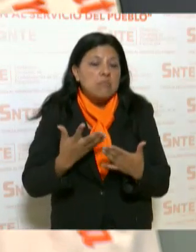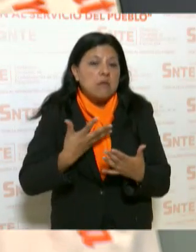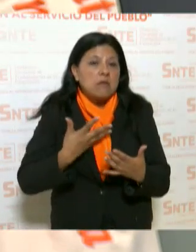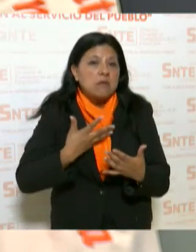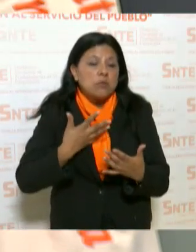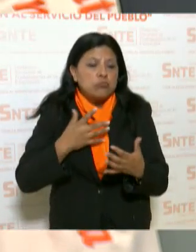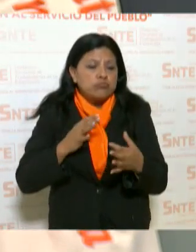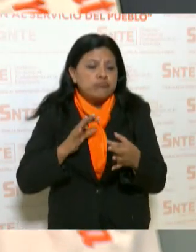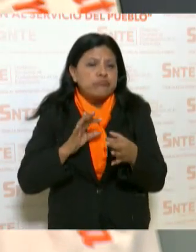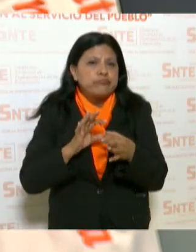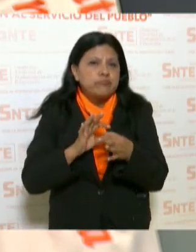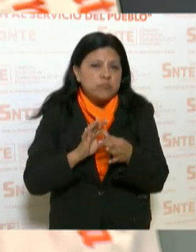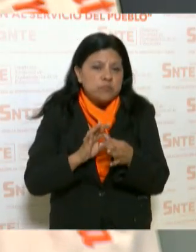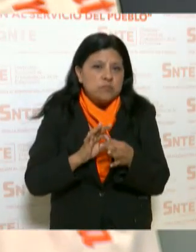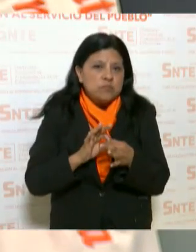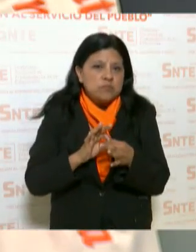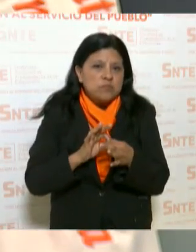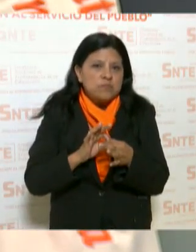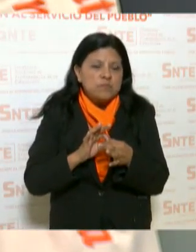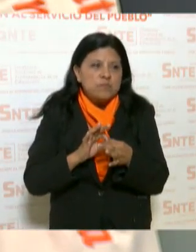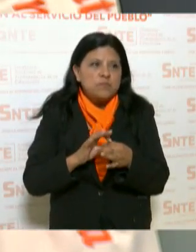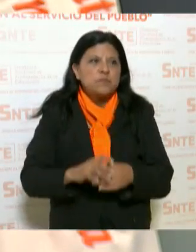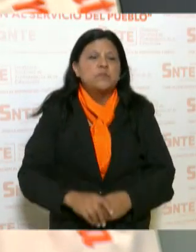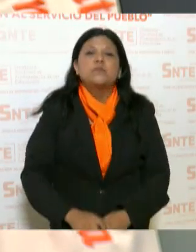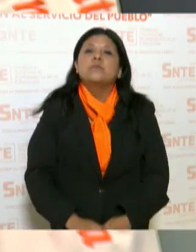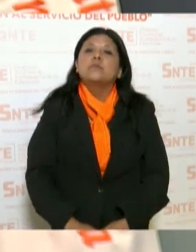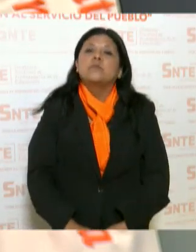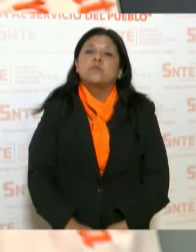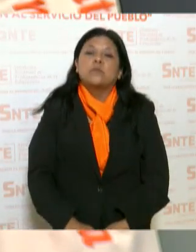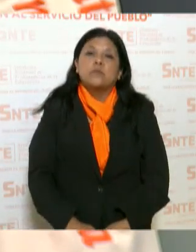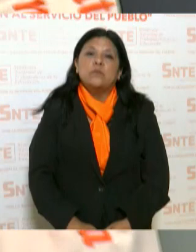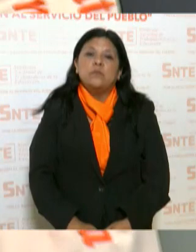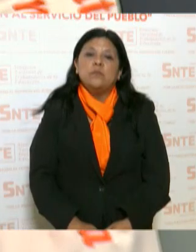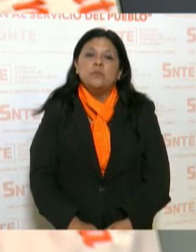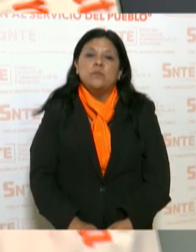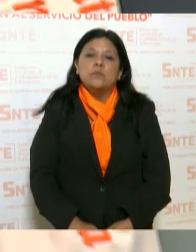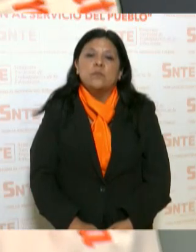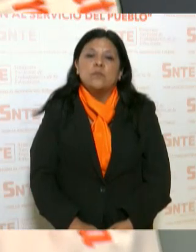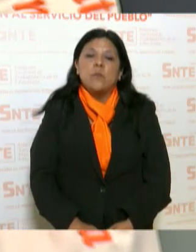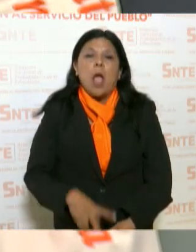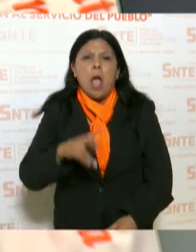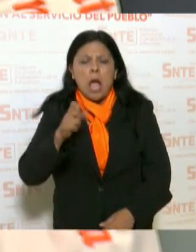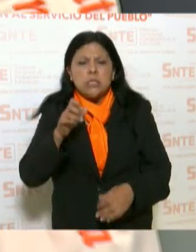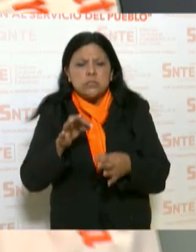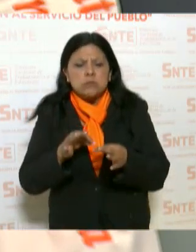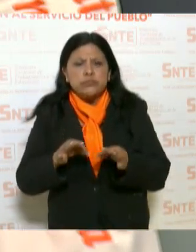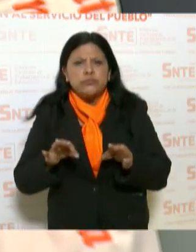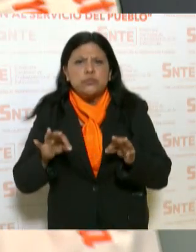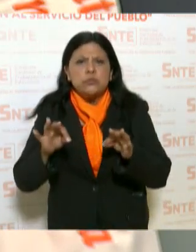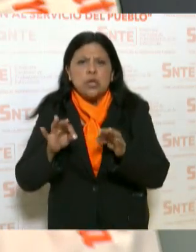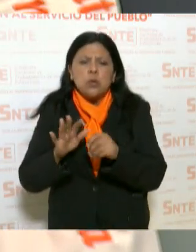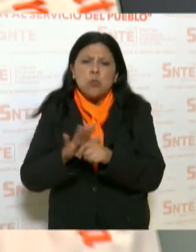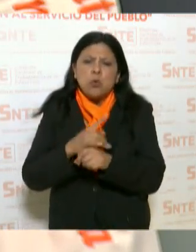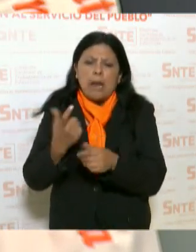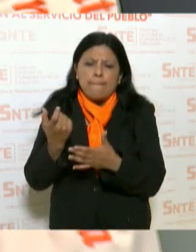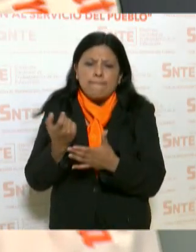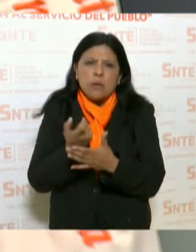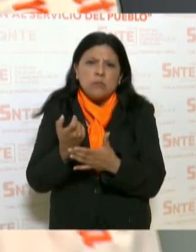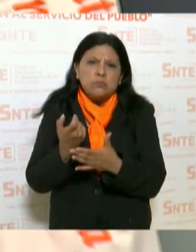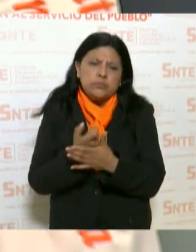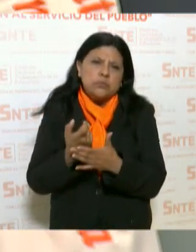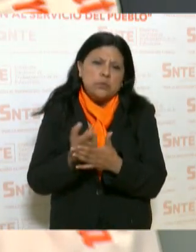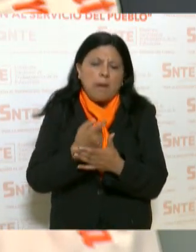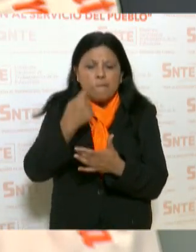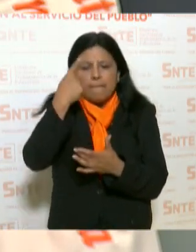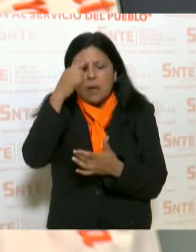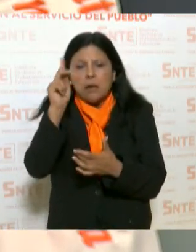económico-comercial. Nos costó también convencerlos de que era importante la integración económica y ahora